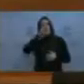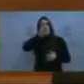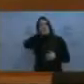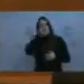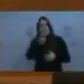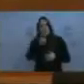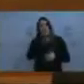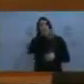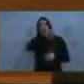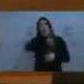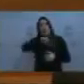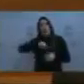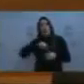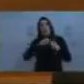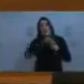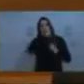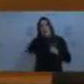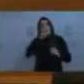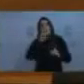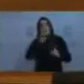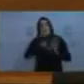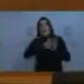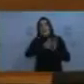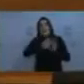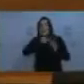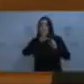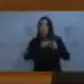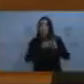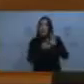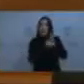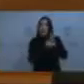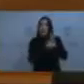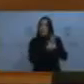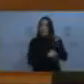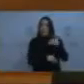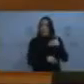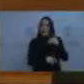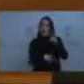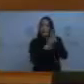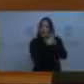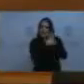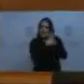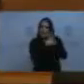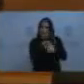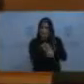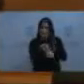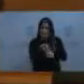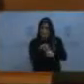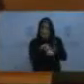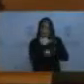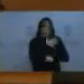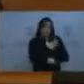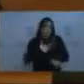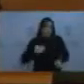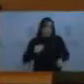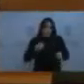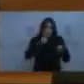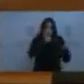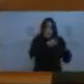Y bien, para terminar con el inciso, esto es mentira. Y como oíamos el otro día a la señoría socialista Carmen Eva Pérez, por